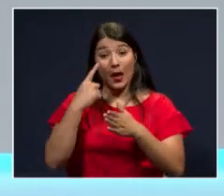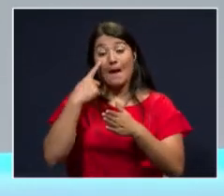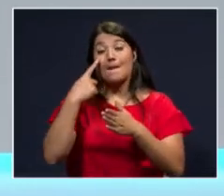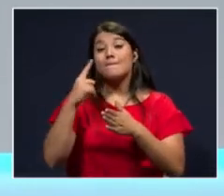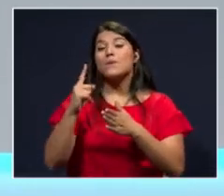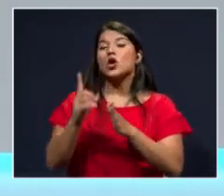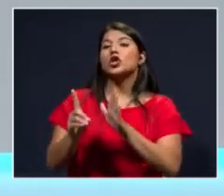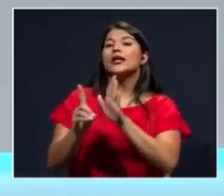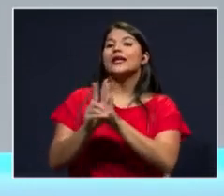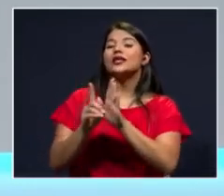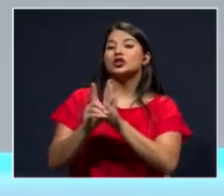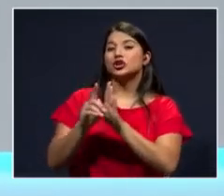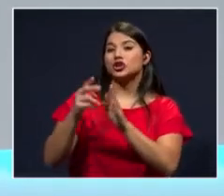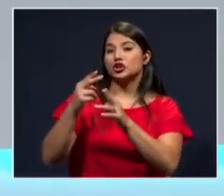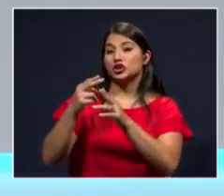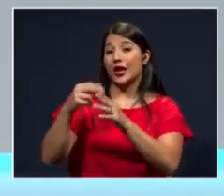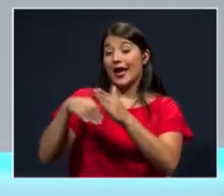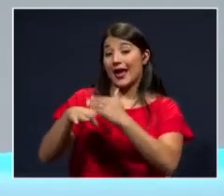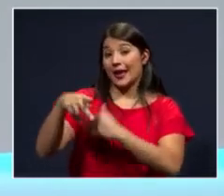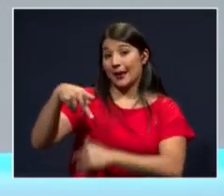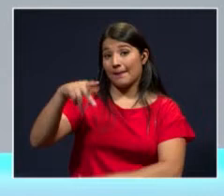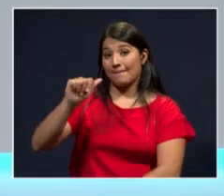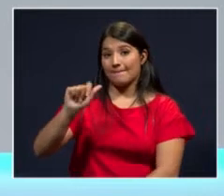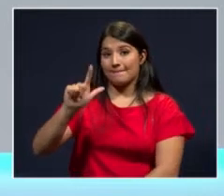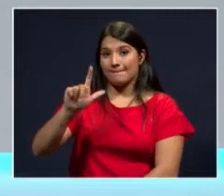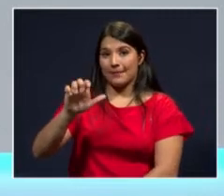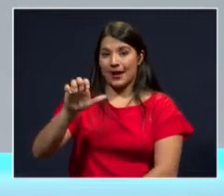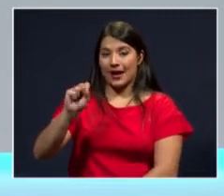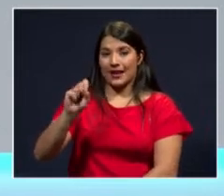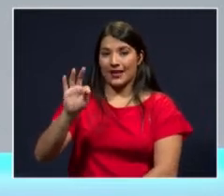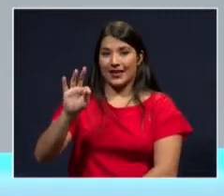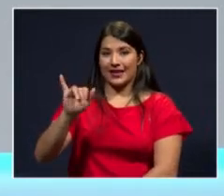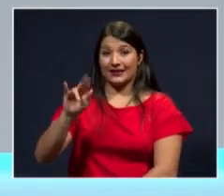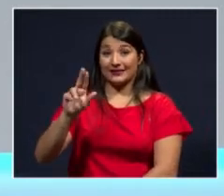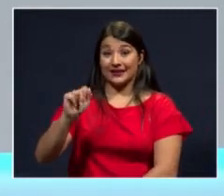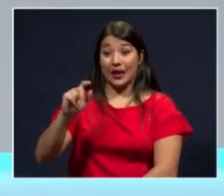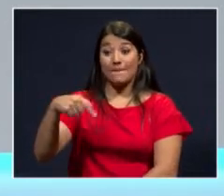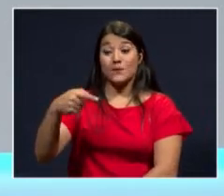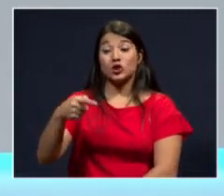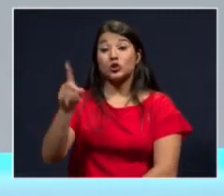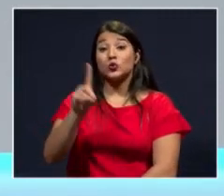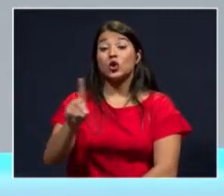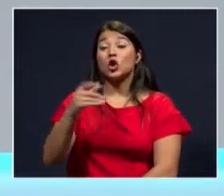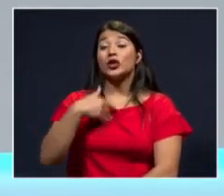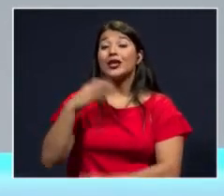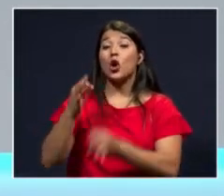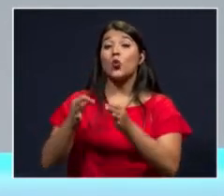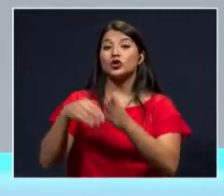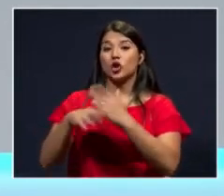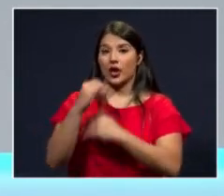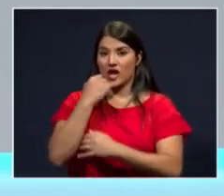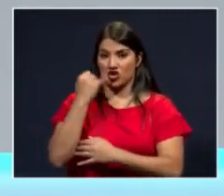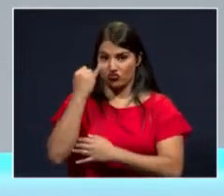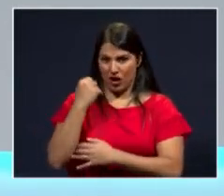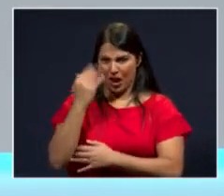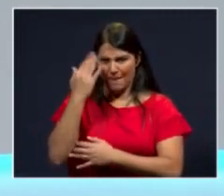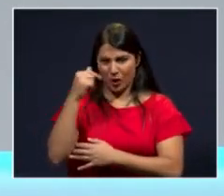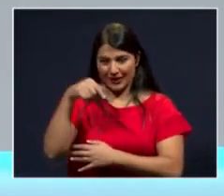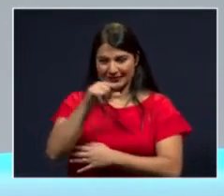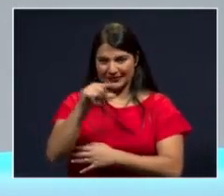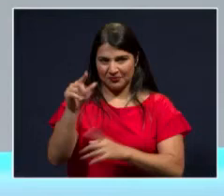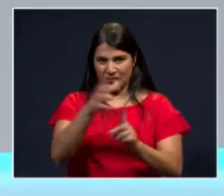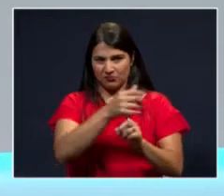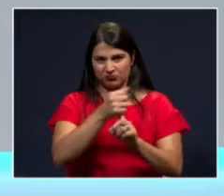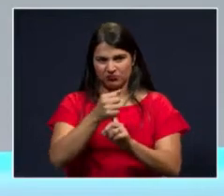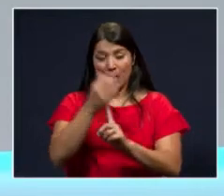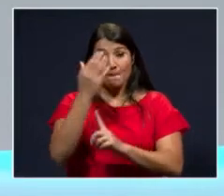Palestina, Tatiana Gamboa, enfrentará un juicio en Israel el próximo domingo para definir su situación tras ser detenida esta semana por